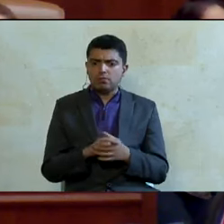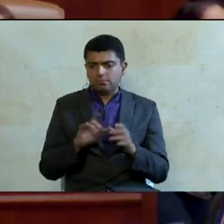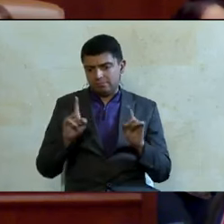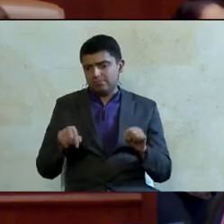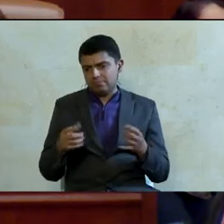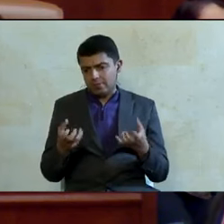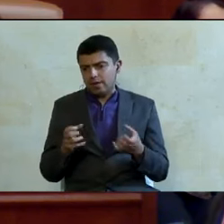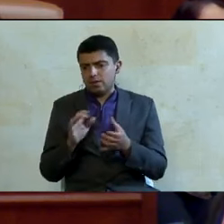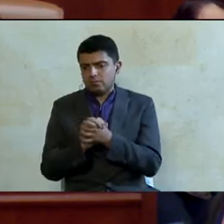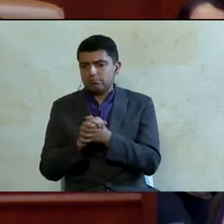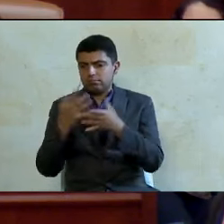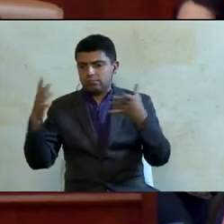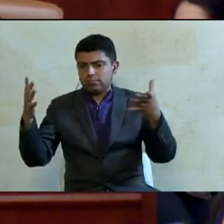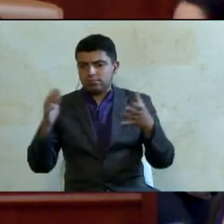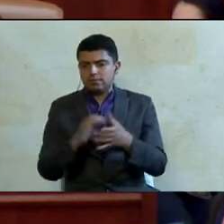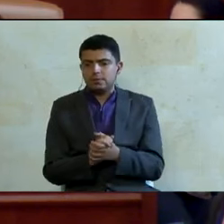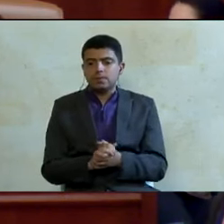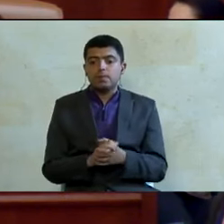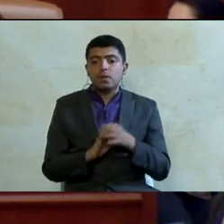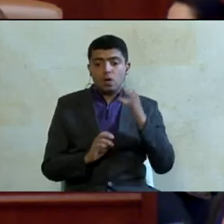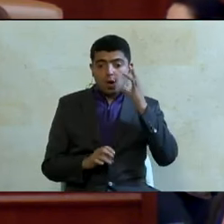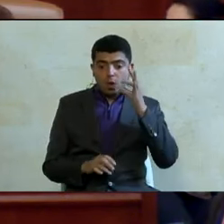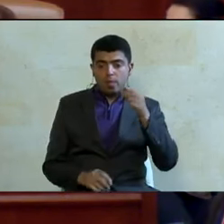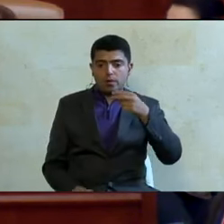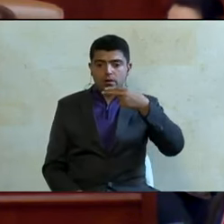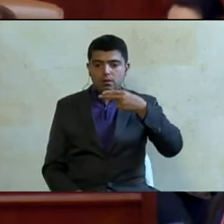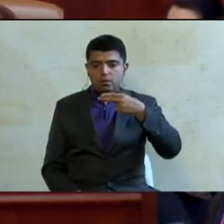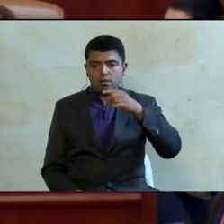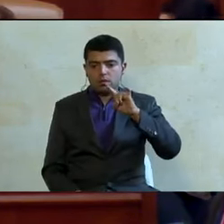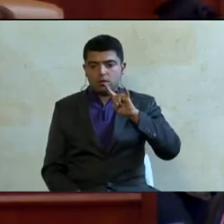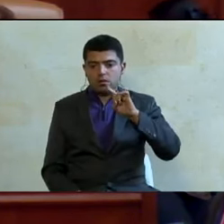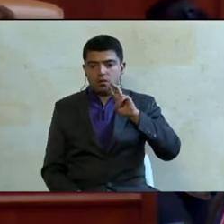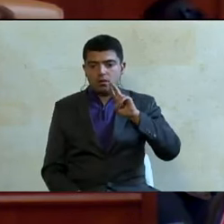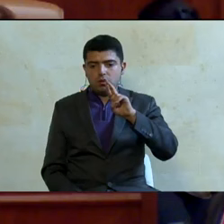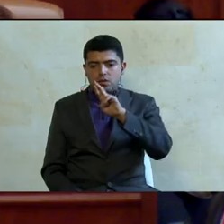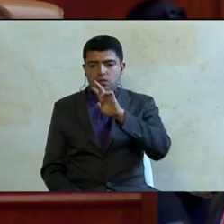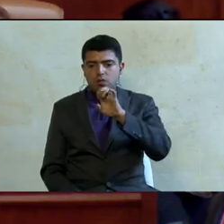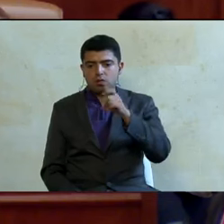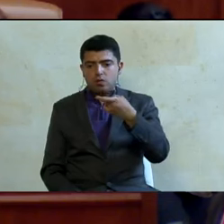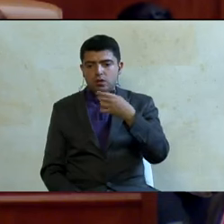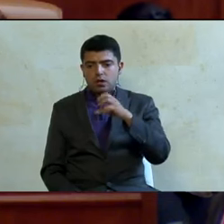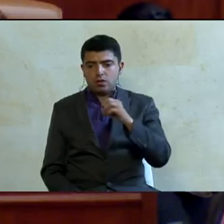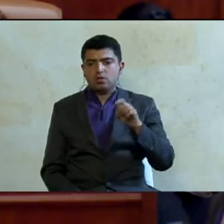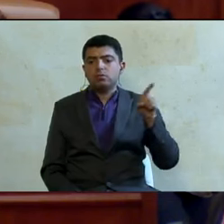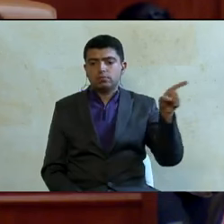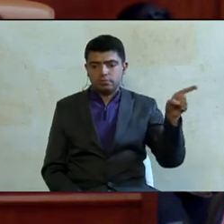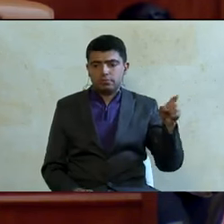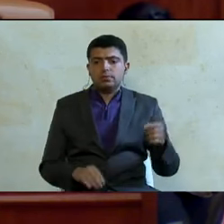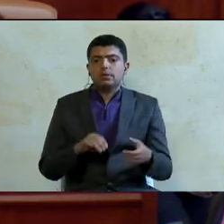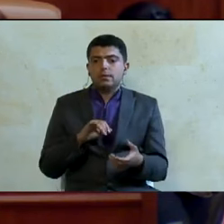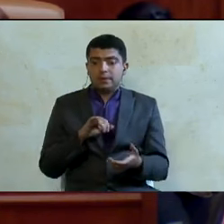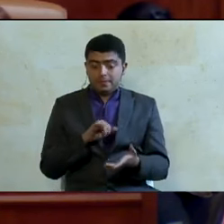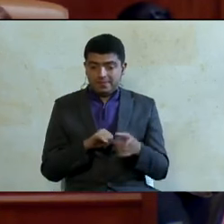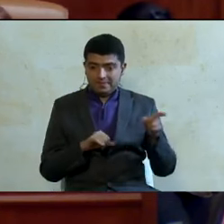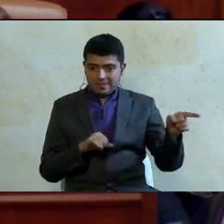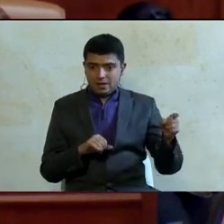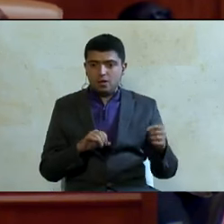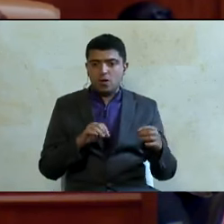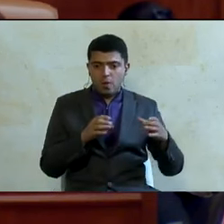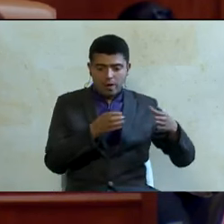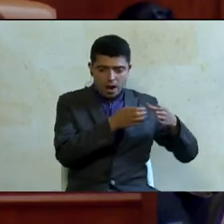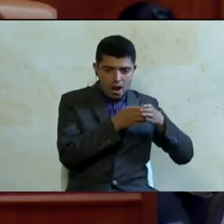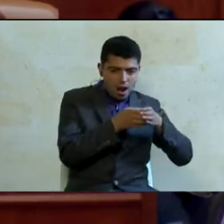felicitar al doctor urrego que en nombre de nuestro partido el partido conservador viene